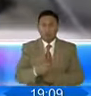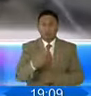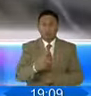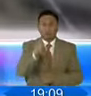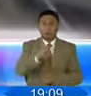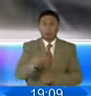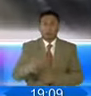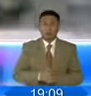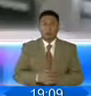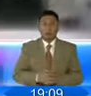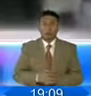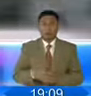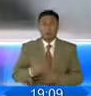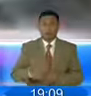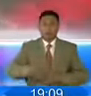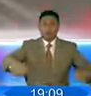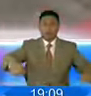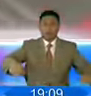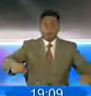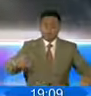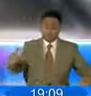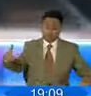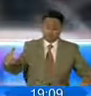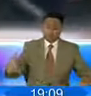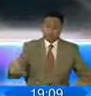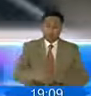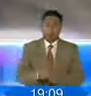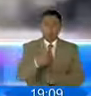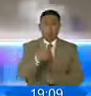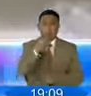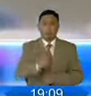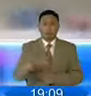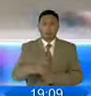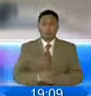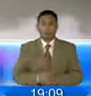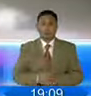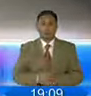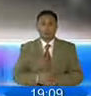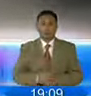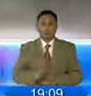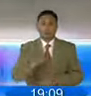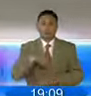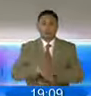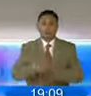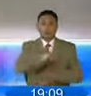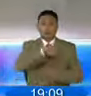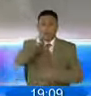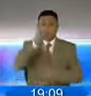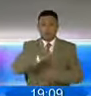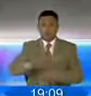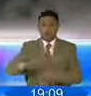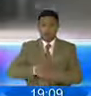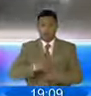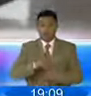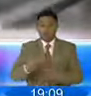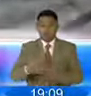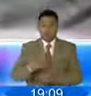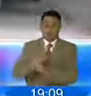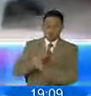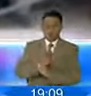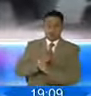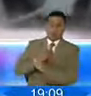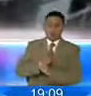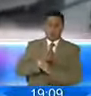individuos a bordo de una moto efectuaban el asalto a dos personas que se encontraban dentro de la camioneta, quienes al poner resistencia